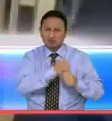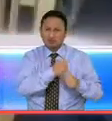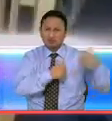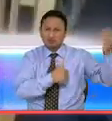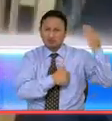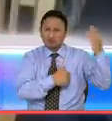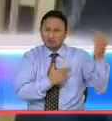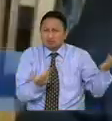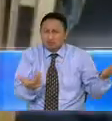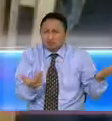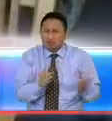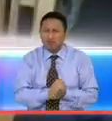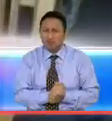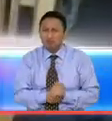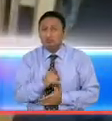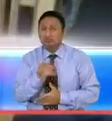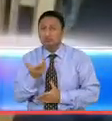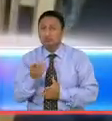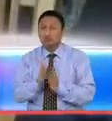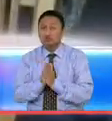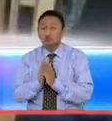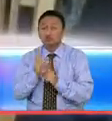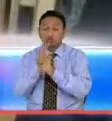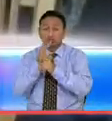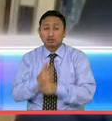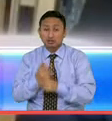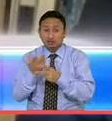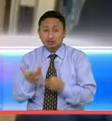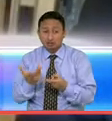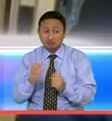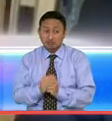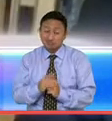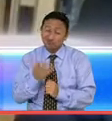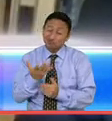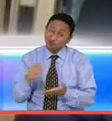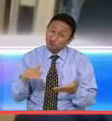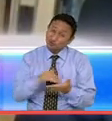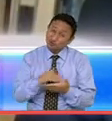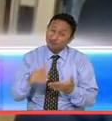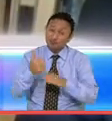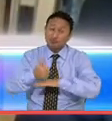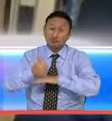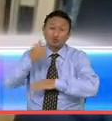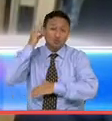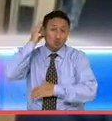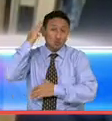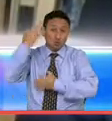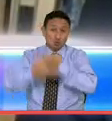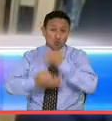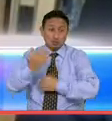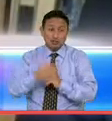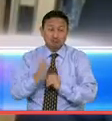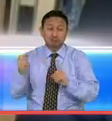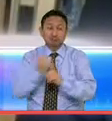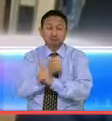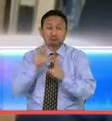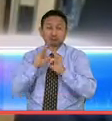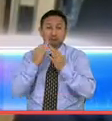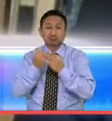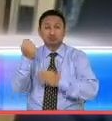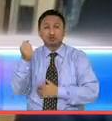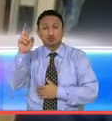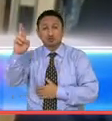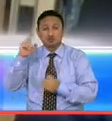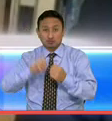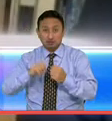Su acción de protección, dudosamente concedida por parte de una juez de violencia intrafamiliar en el sur de Quito,